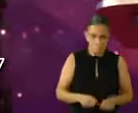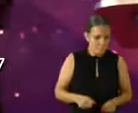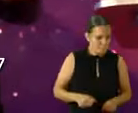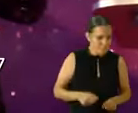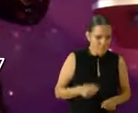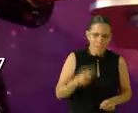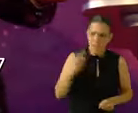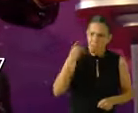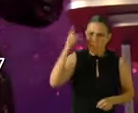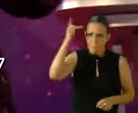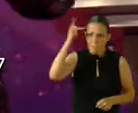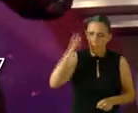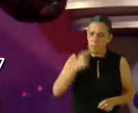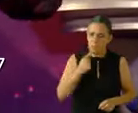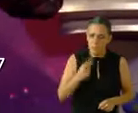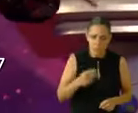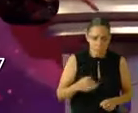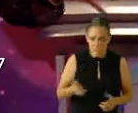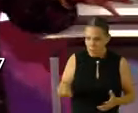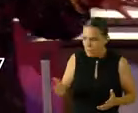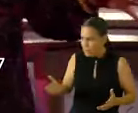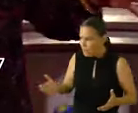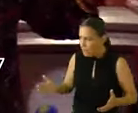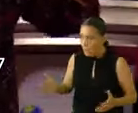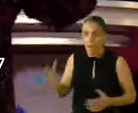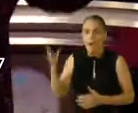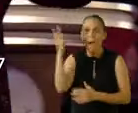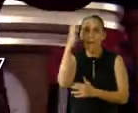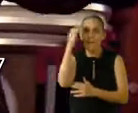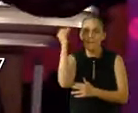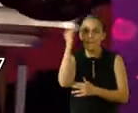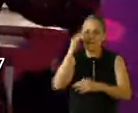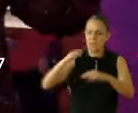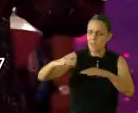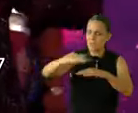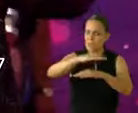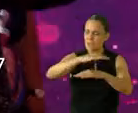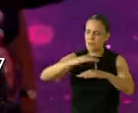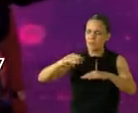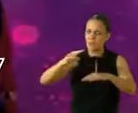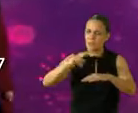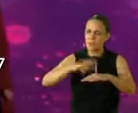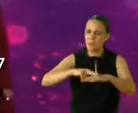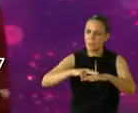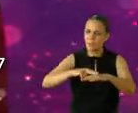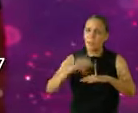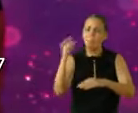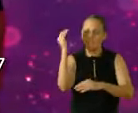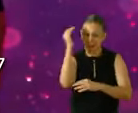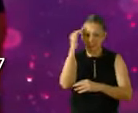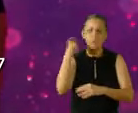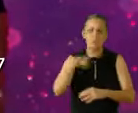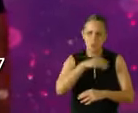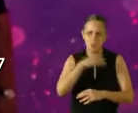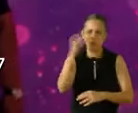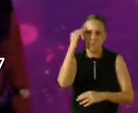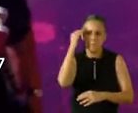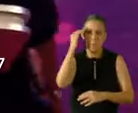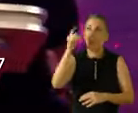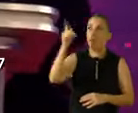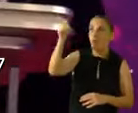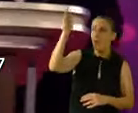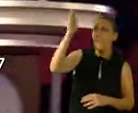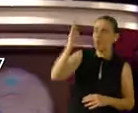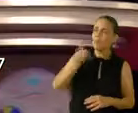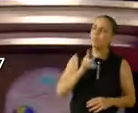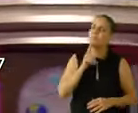Señor. Y son experiencias sobrenaturales, no para que adoremos la experiencia, sino para que sepamos que Dios es real. Porque